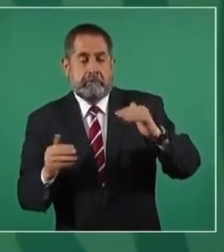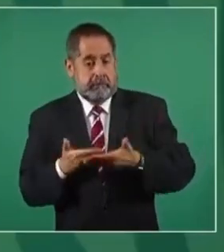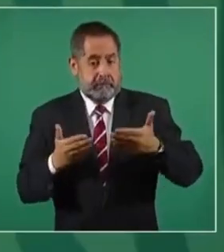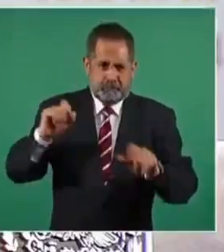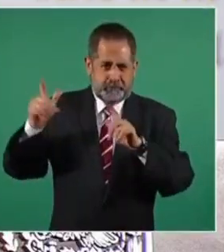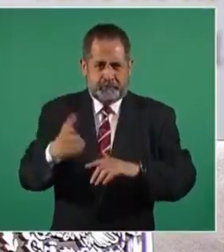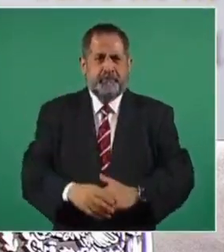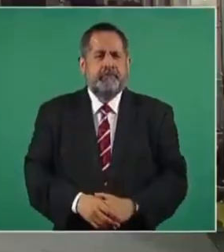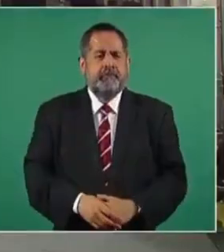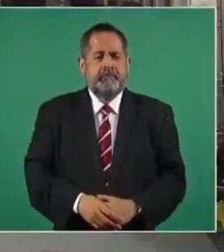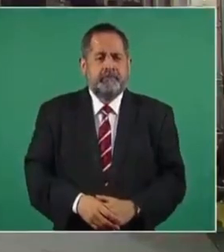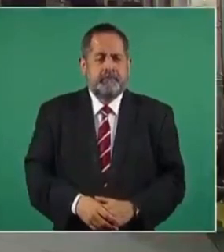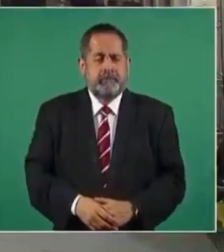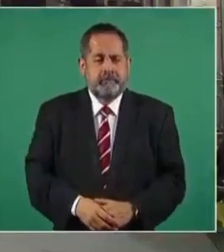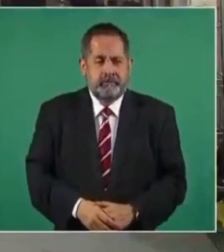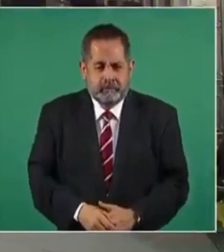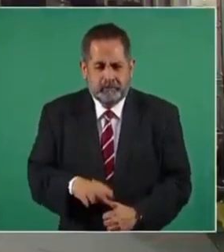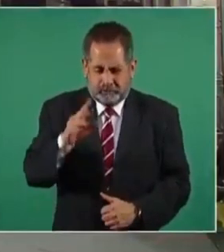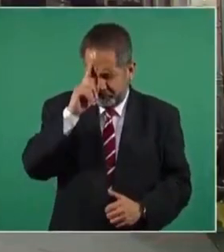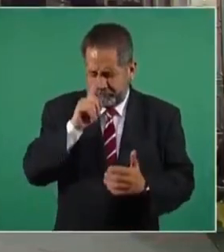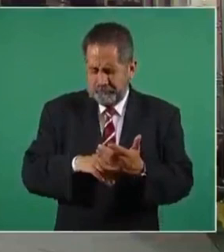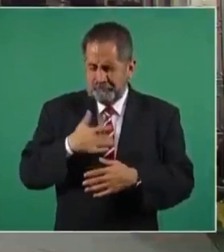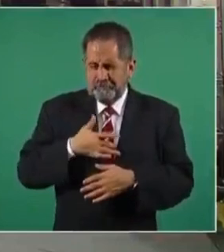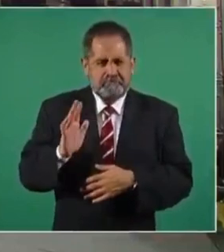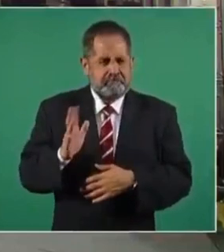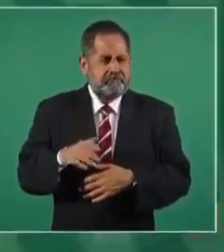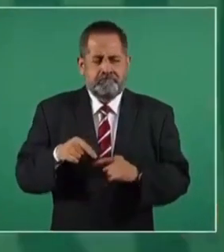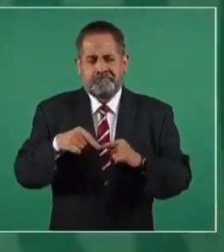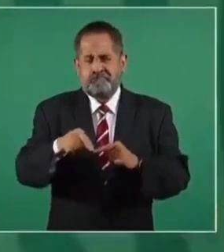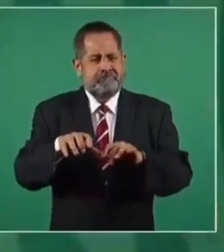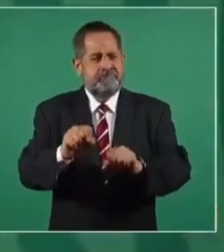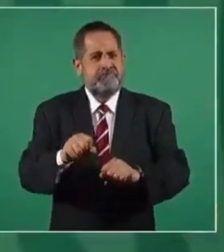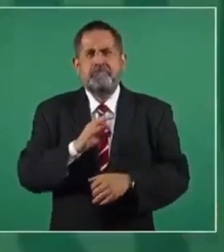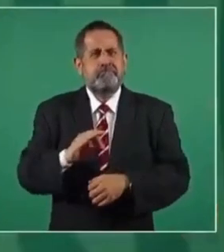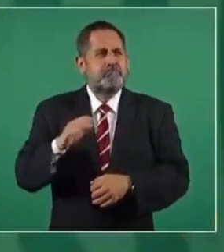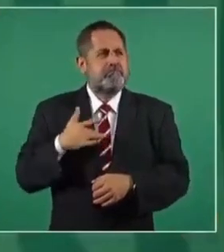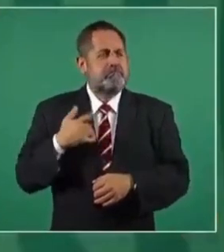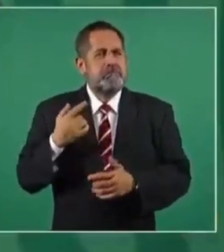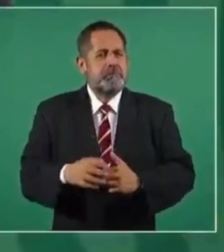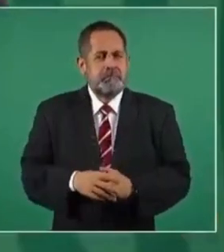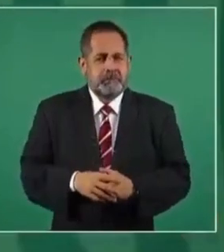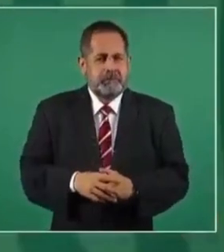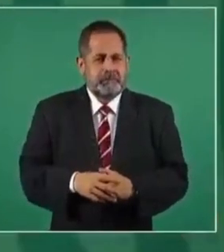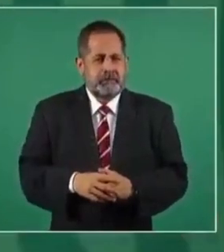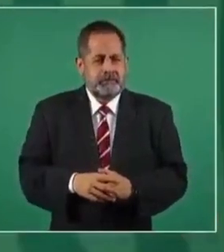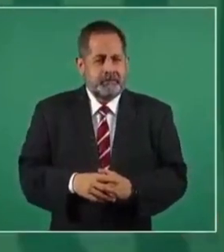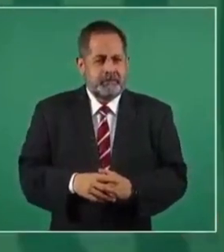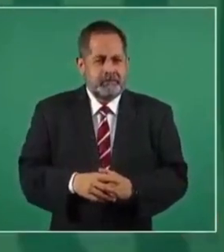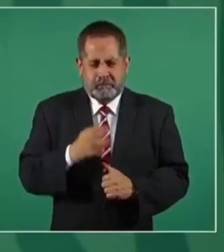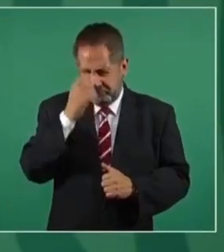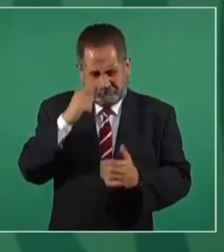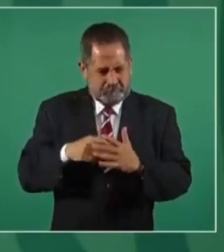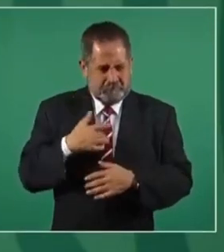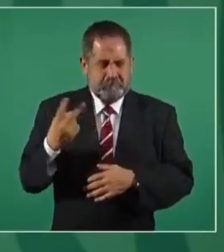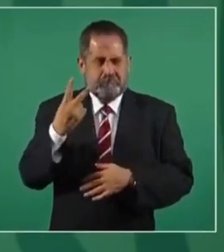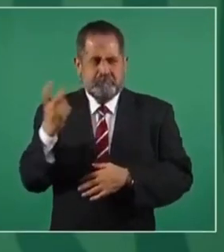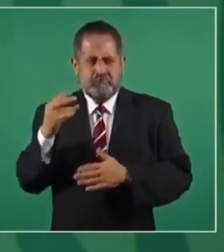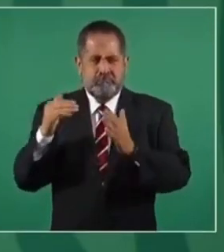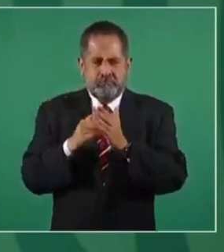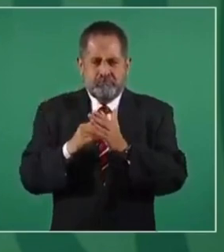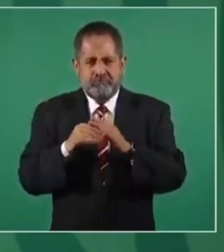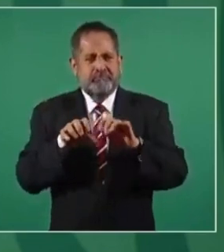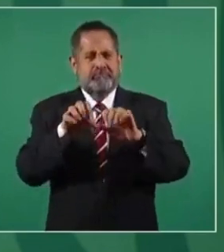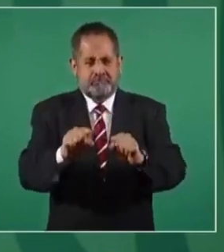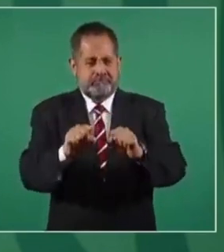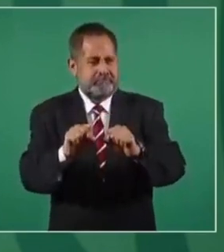Social. Ya debemos de estar como a 200 mil empleos para